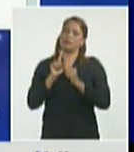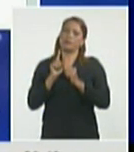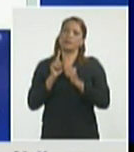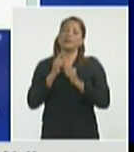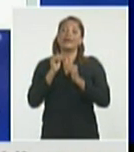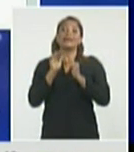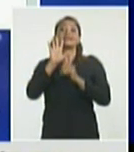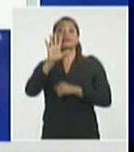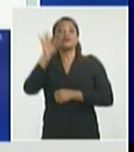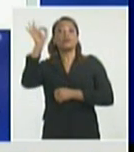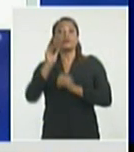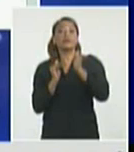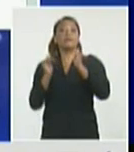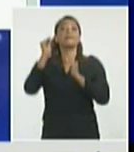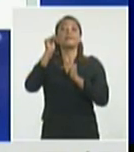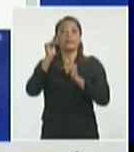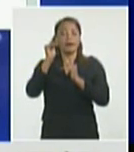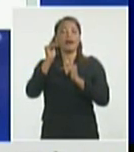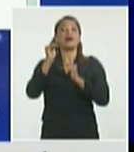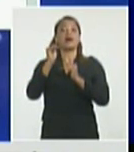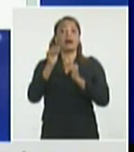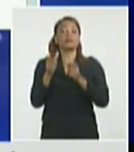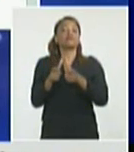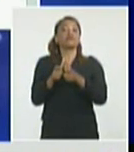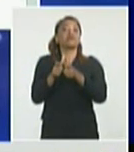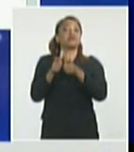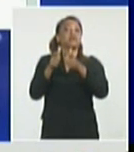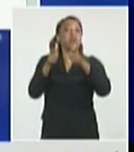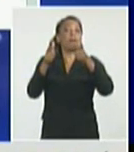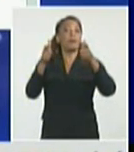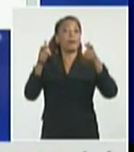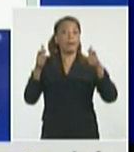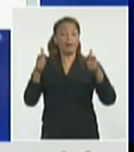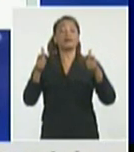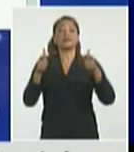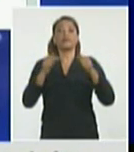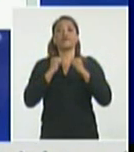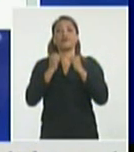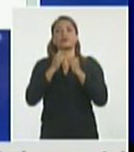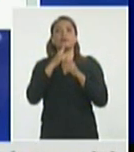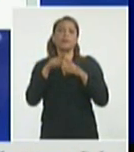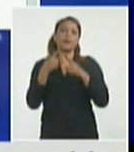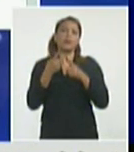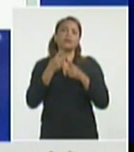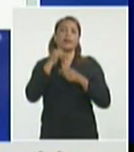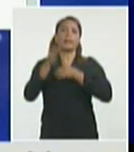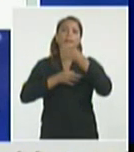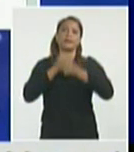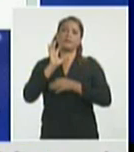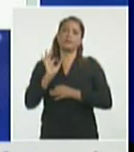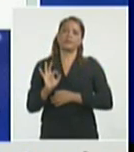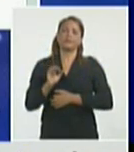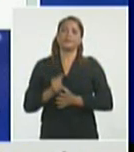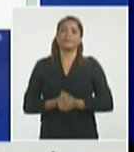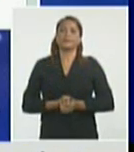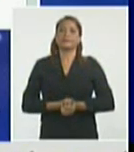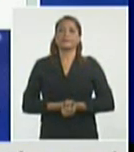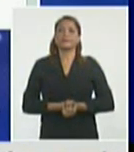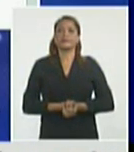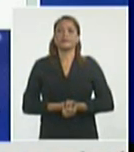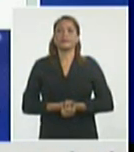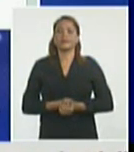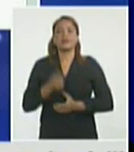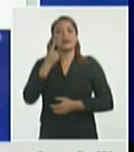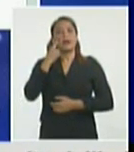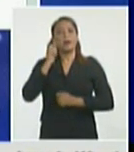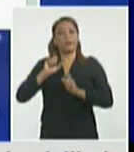5 hacia arriba, pues se habla de una transmisión un tanto elevado, por eso lo cogemos de referencia. Y como también pueden ver en el